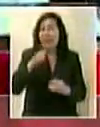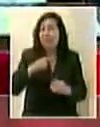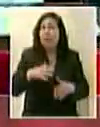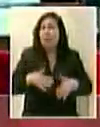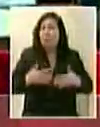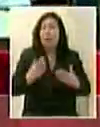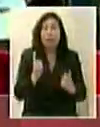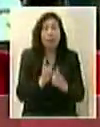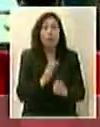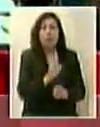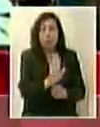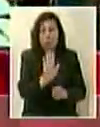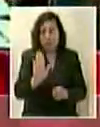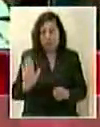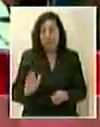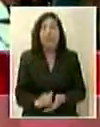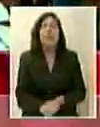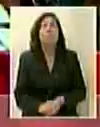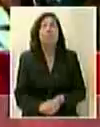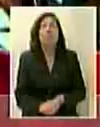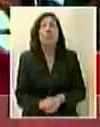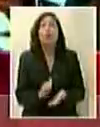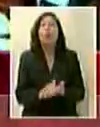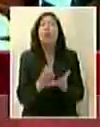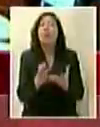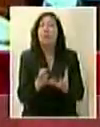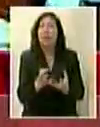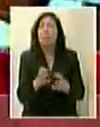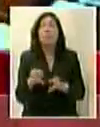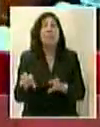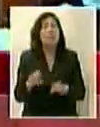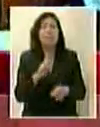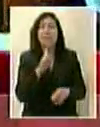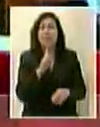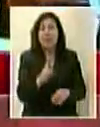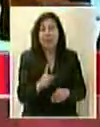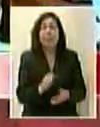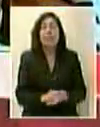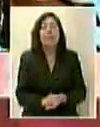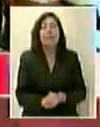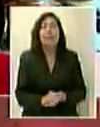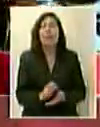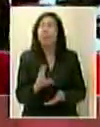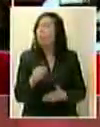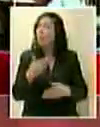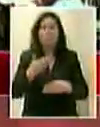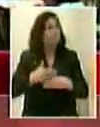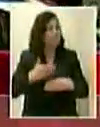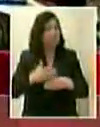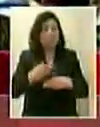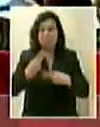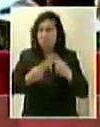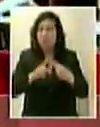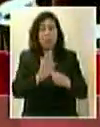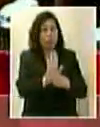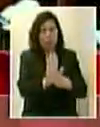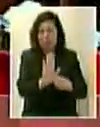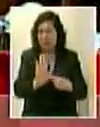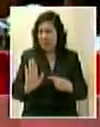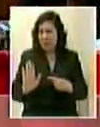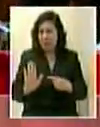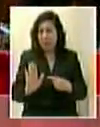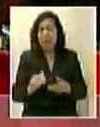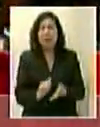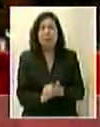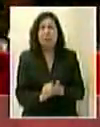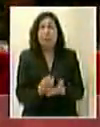puedan encontrar ustedes. Lo que queremos también es no limitar las visitas de ustedes al